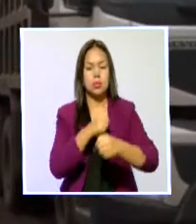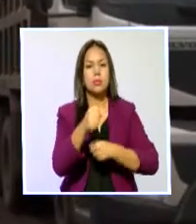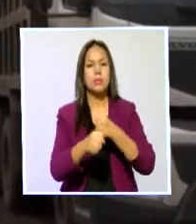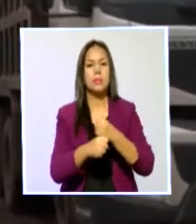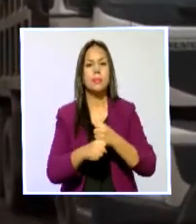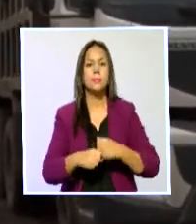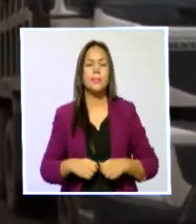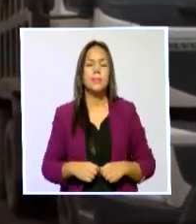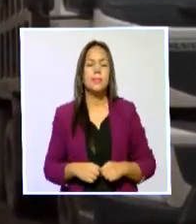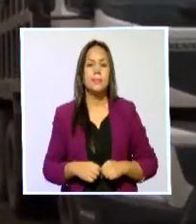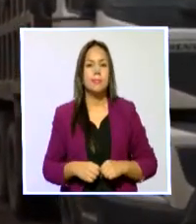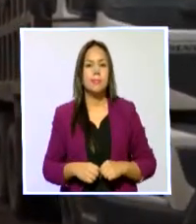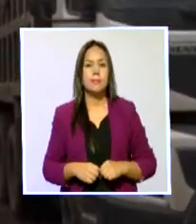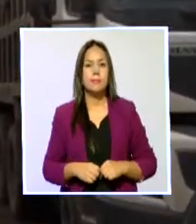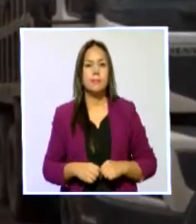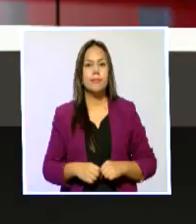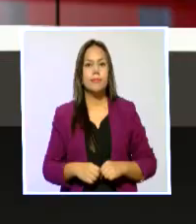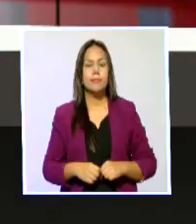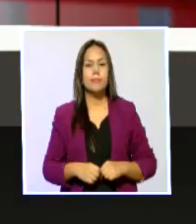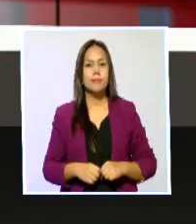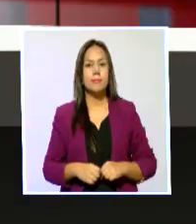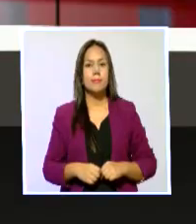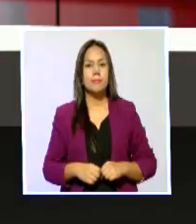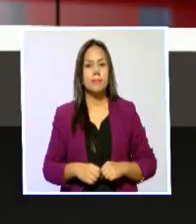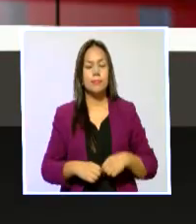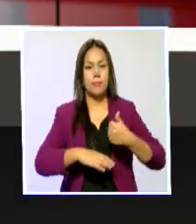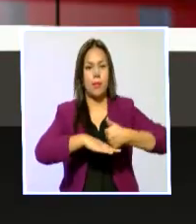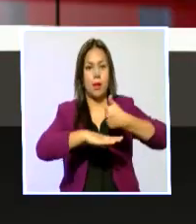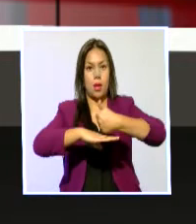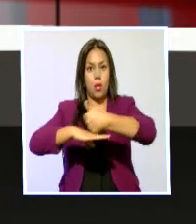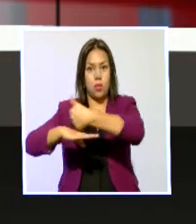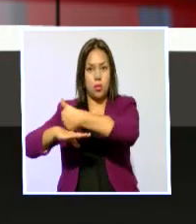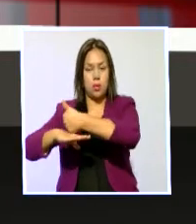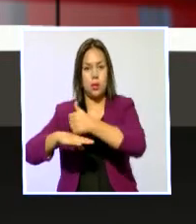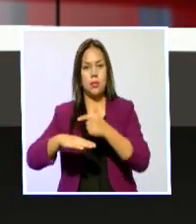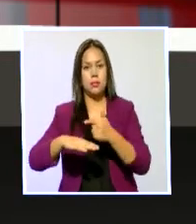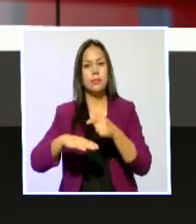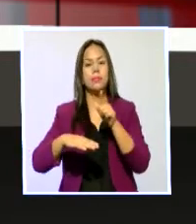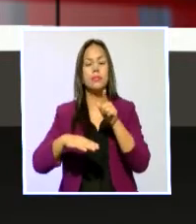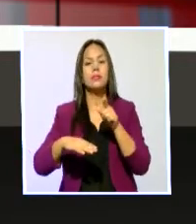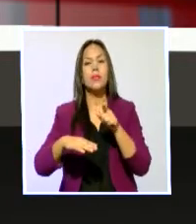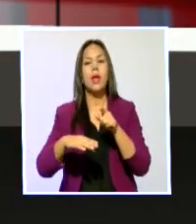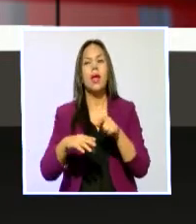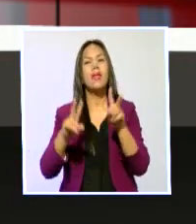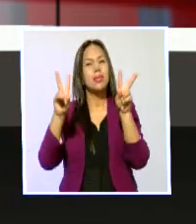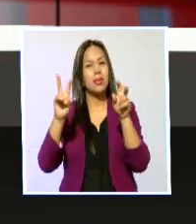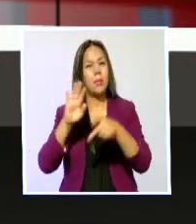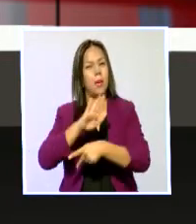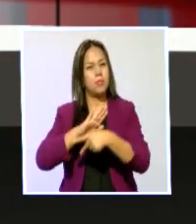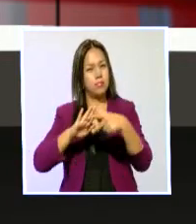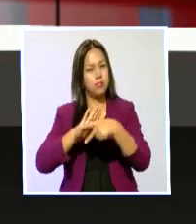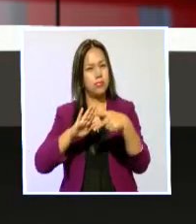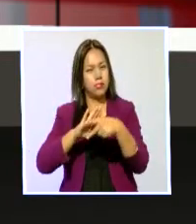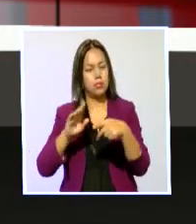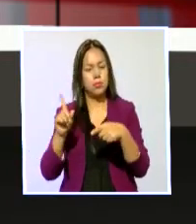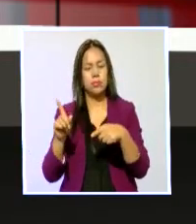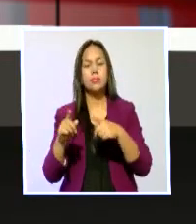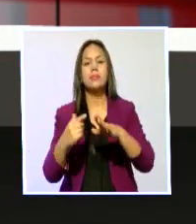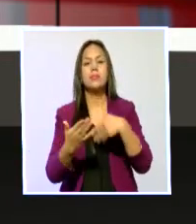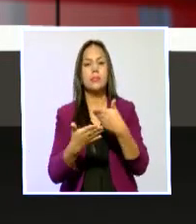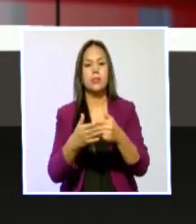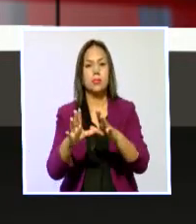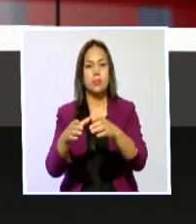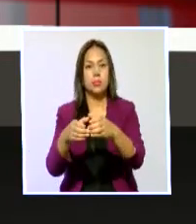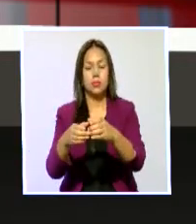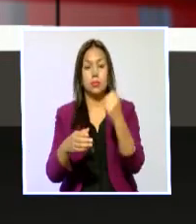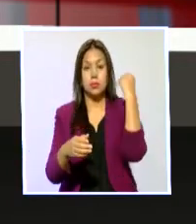Fernanda Medina, TVL Noticias. Autoridades de la Agencia de Regulación y Control Hidrocarburífico expusieron en la Comisión de